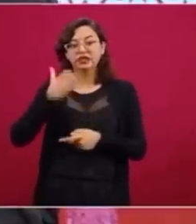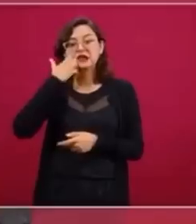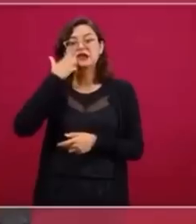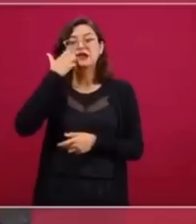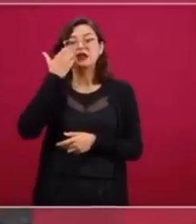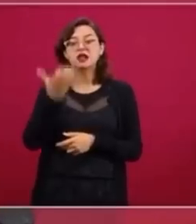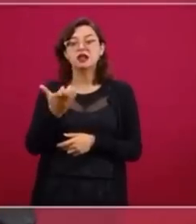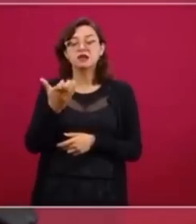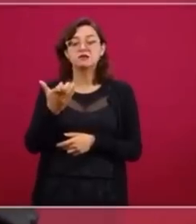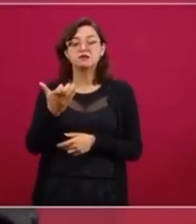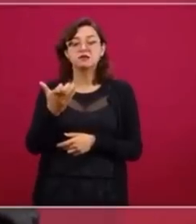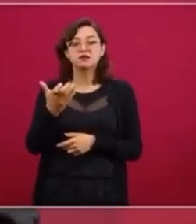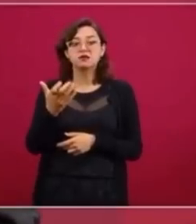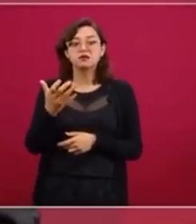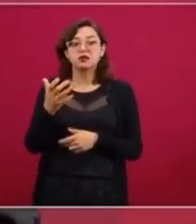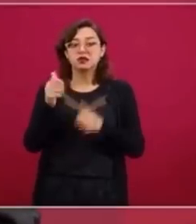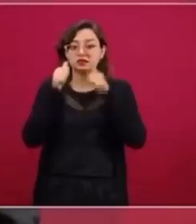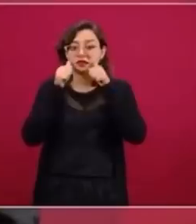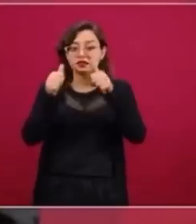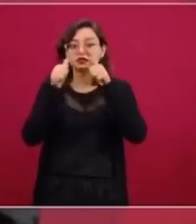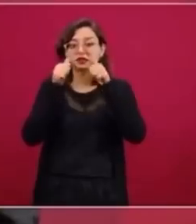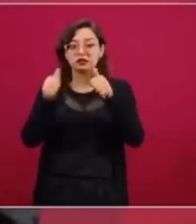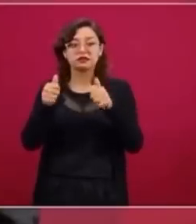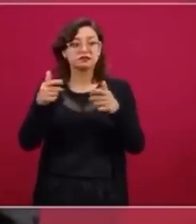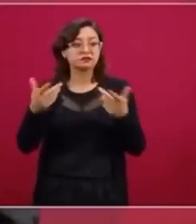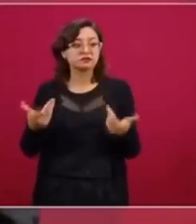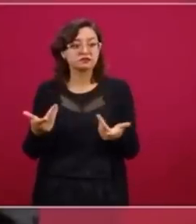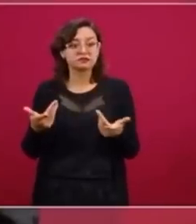12,000 intubados